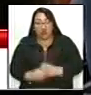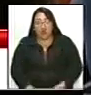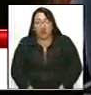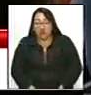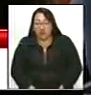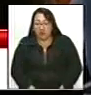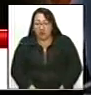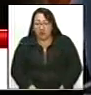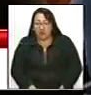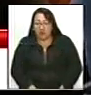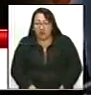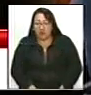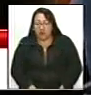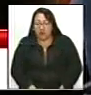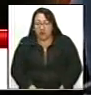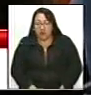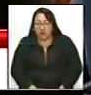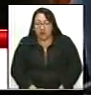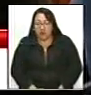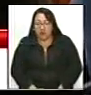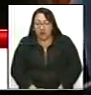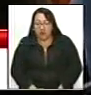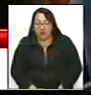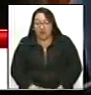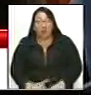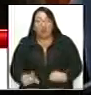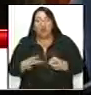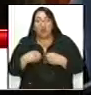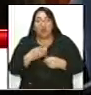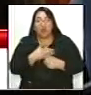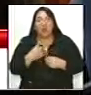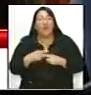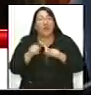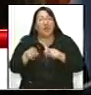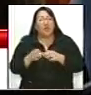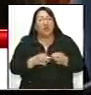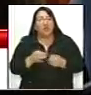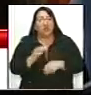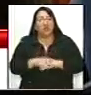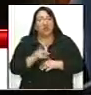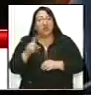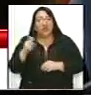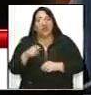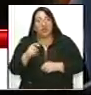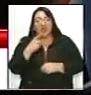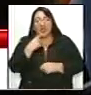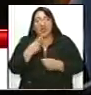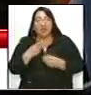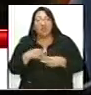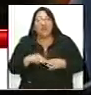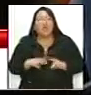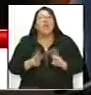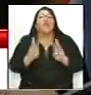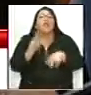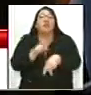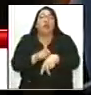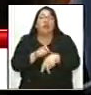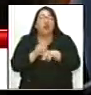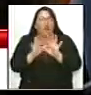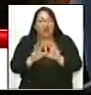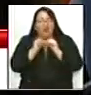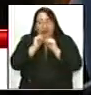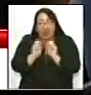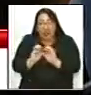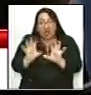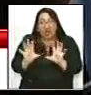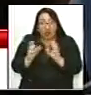al Tribunal Constitucional se declaró improcedente, presidente, pero ahí hablaba específicamente de la necesidad que mientras se aclare